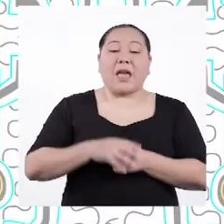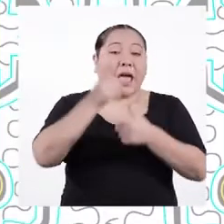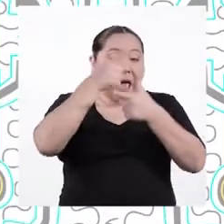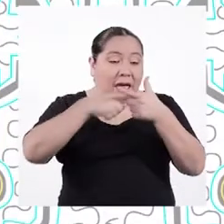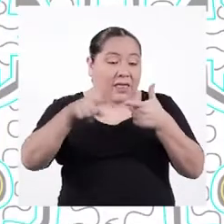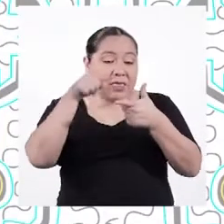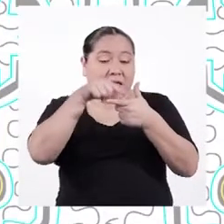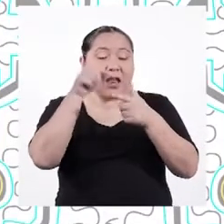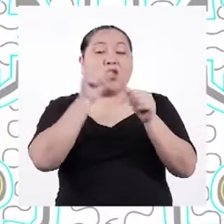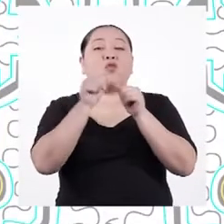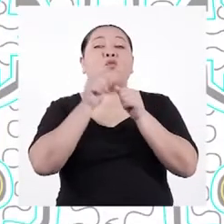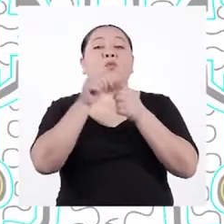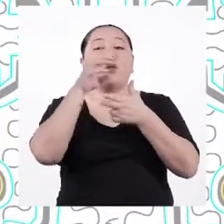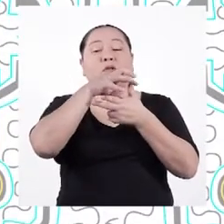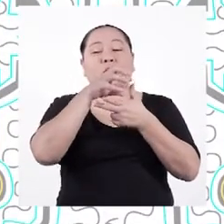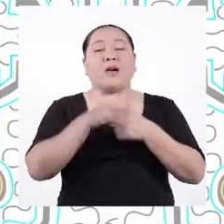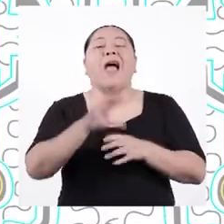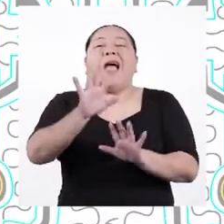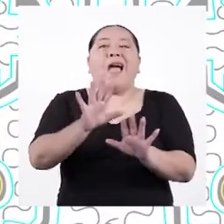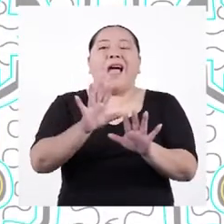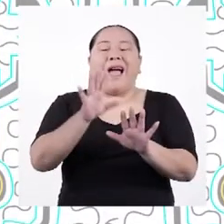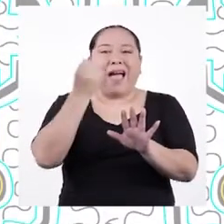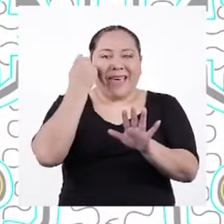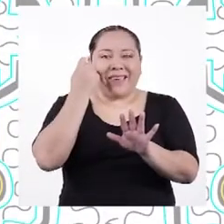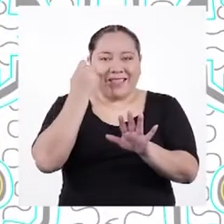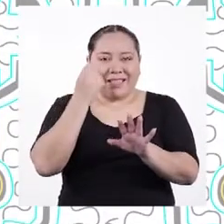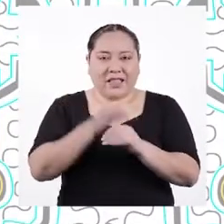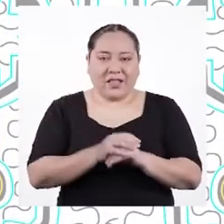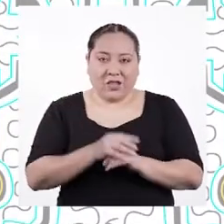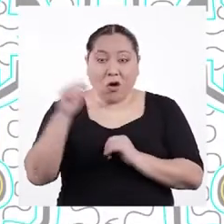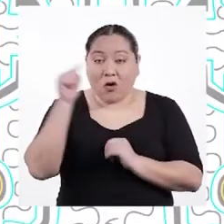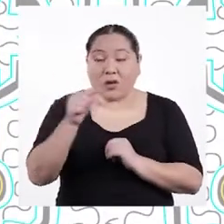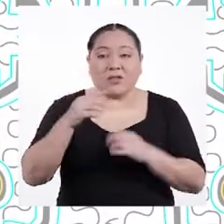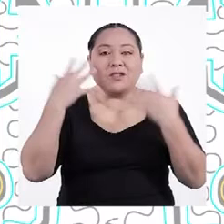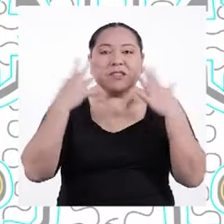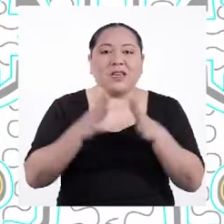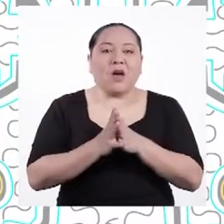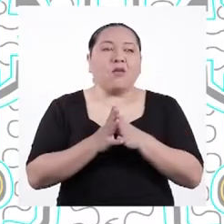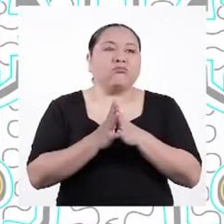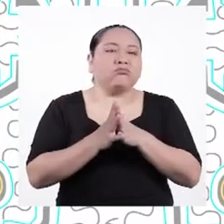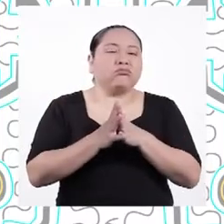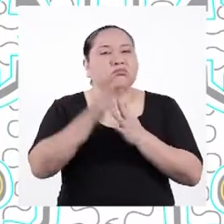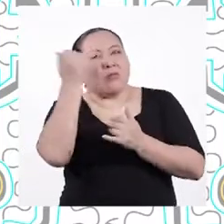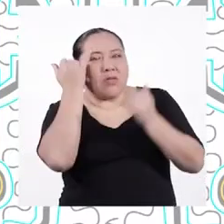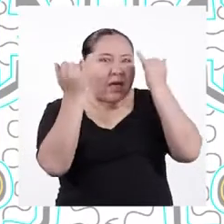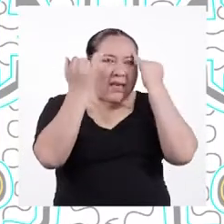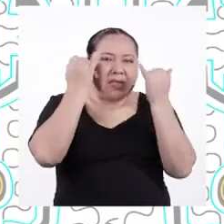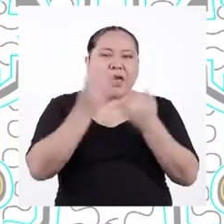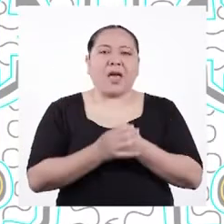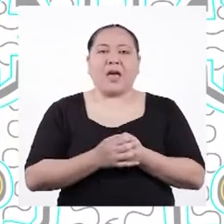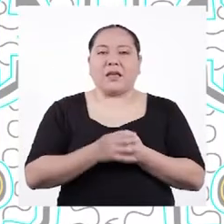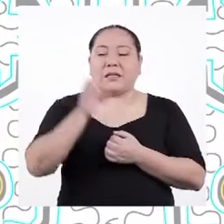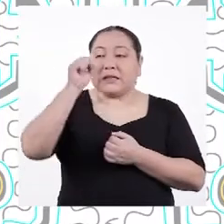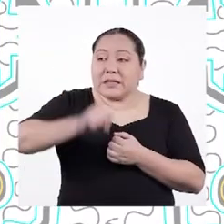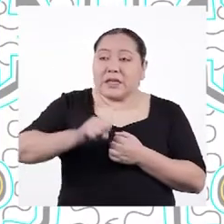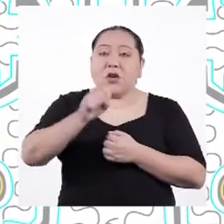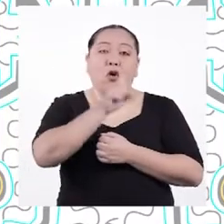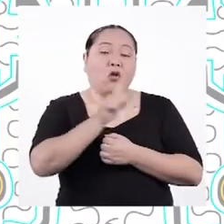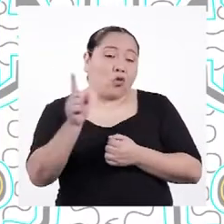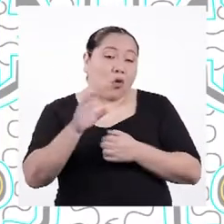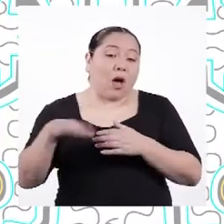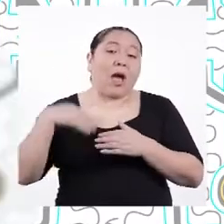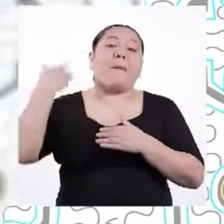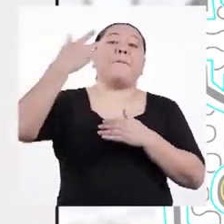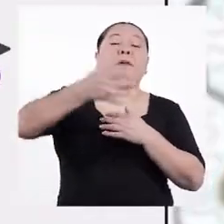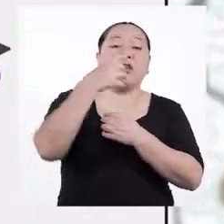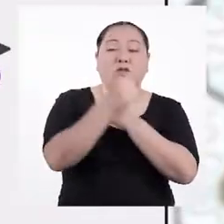casos. ¡Ya entiendo! Con eso podemos tener una idea de qué tan posible es que el siguiente año haya un fenómeno